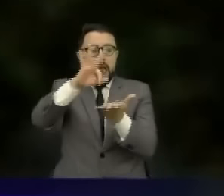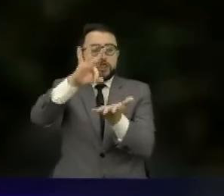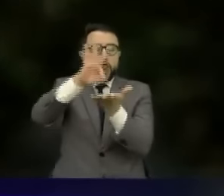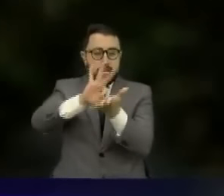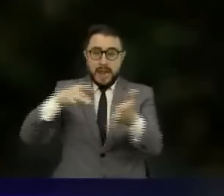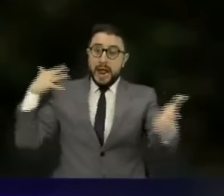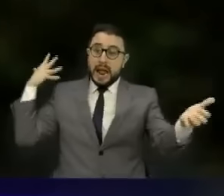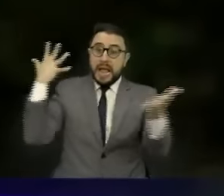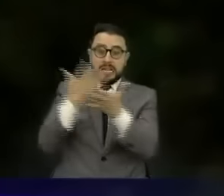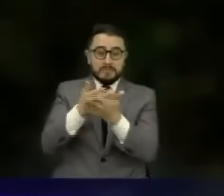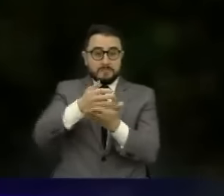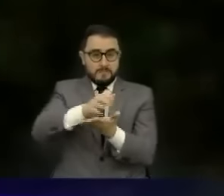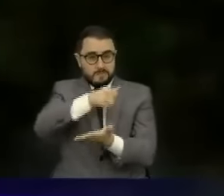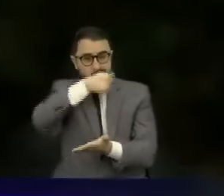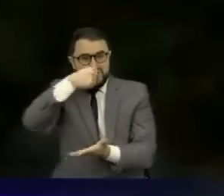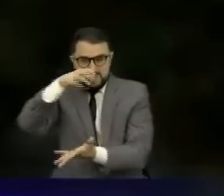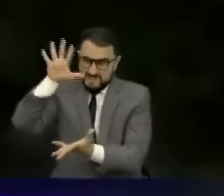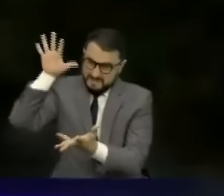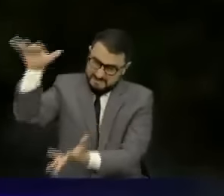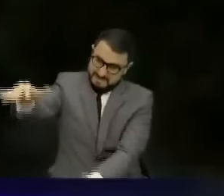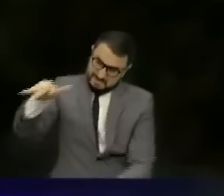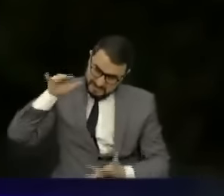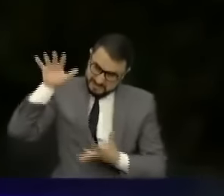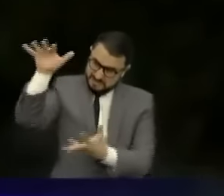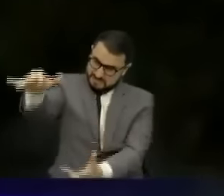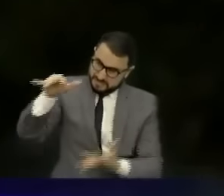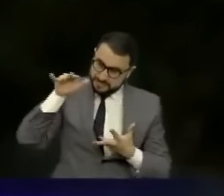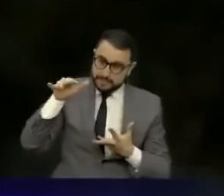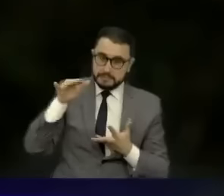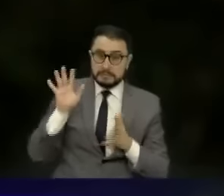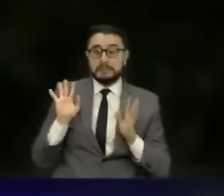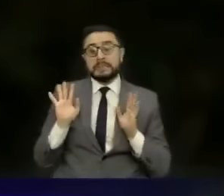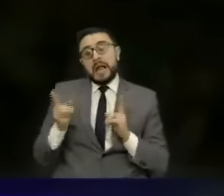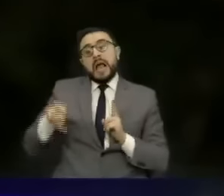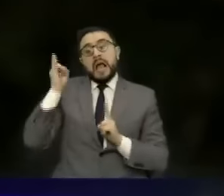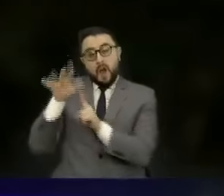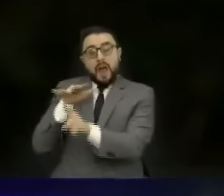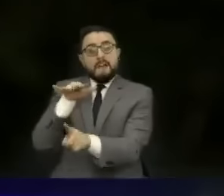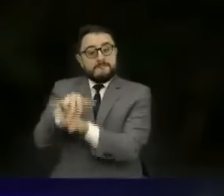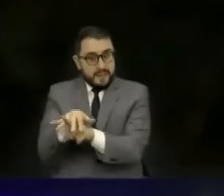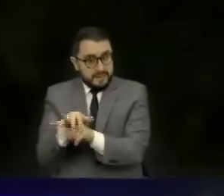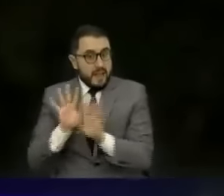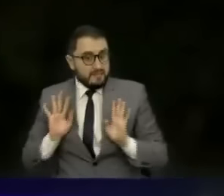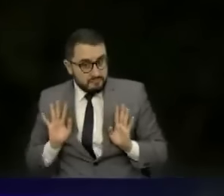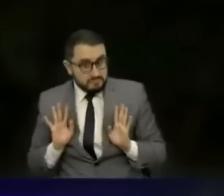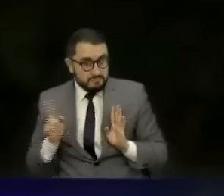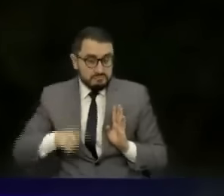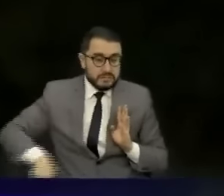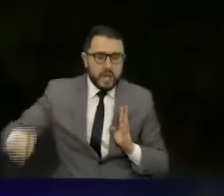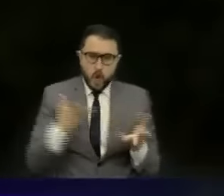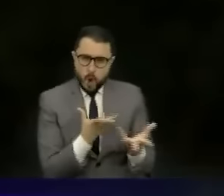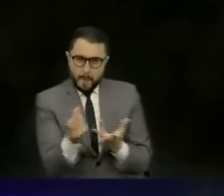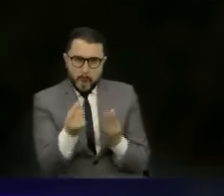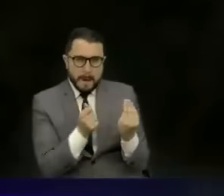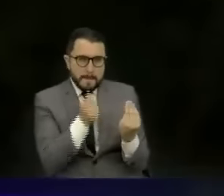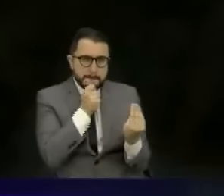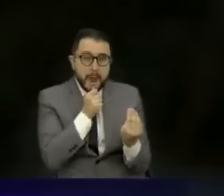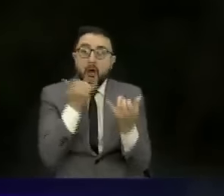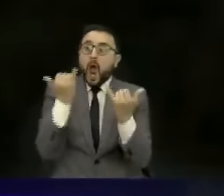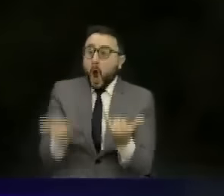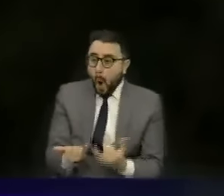entonces incautadas. Algún daño habrá hecho eso en ese tipo de formaciones delincuenciales del mundo de